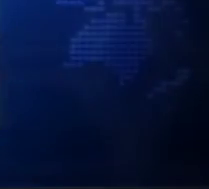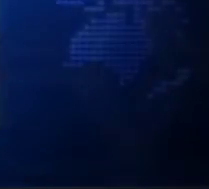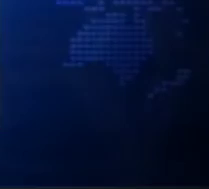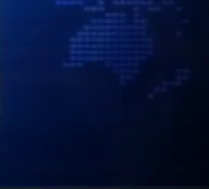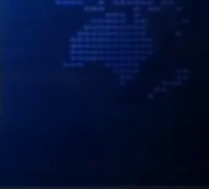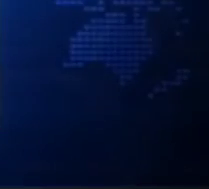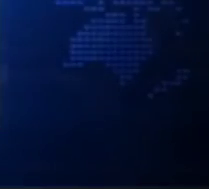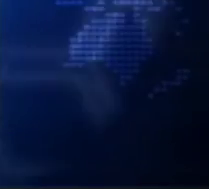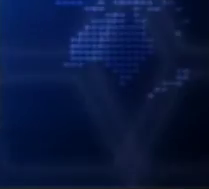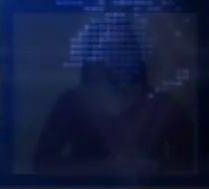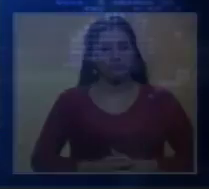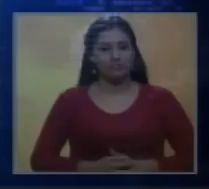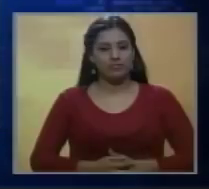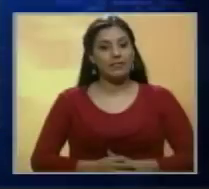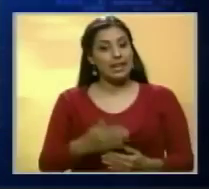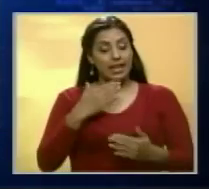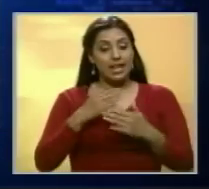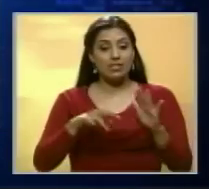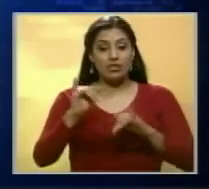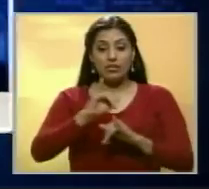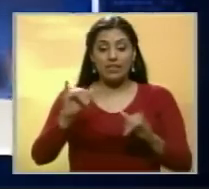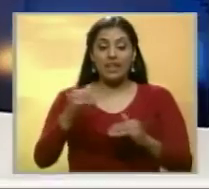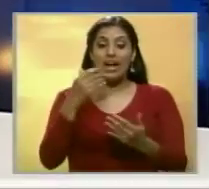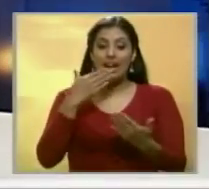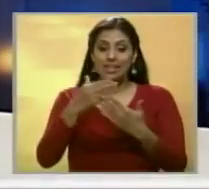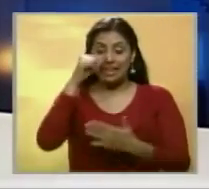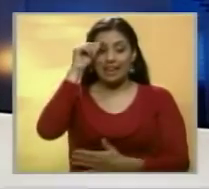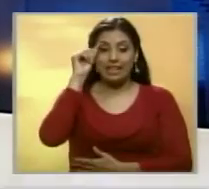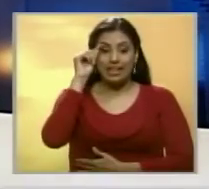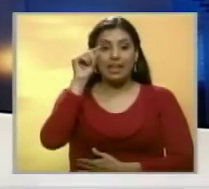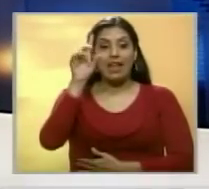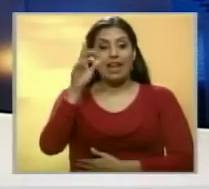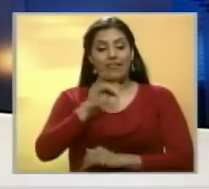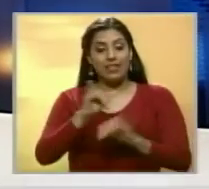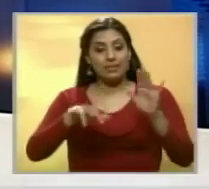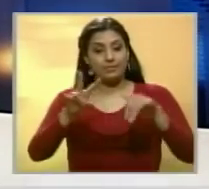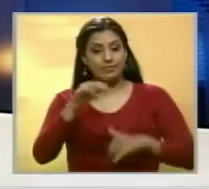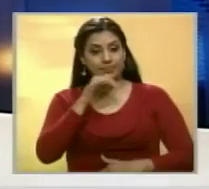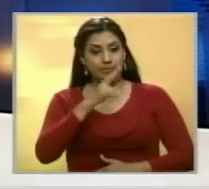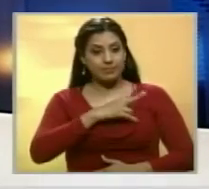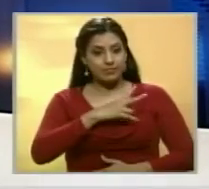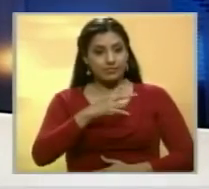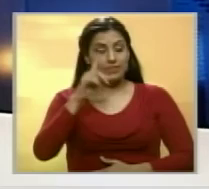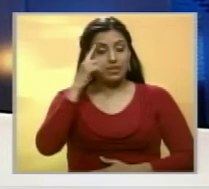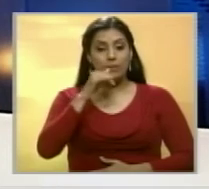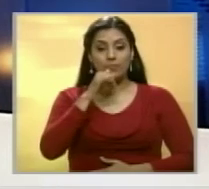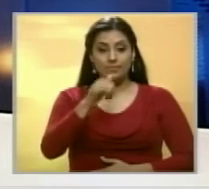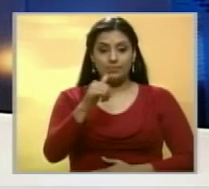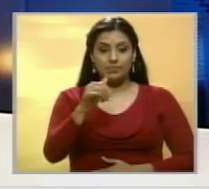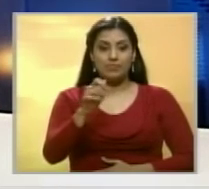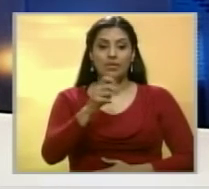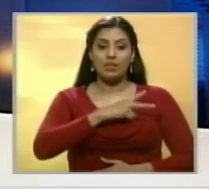todos un feliz fin de semana, Néstor. Feliz fin de semana también para ti, Andrina. Amigos, hasta aquí la presente emisión.